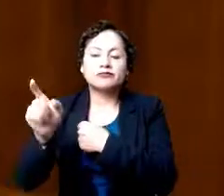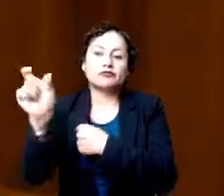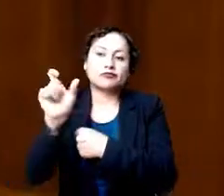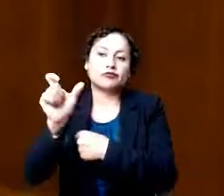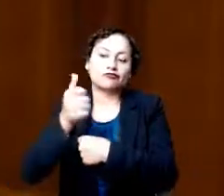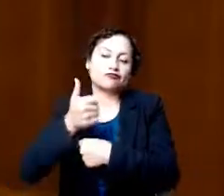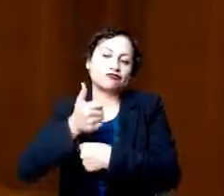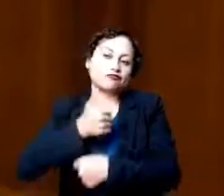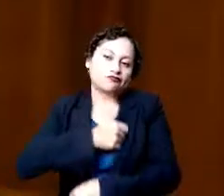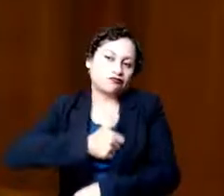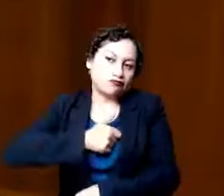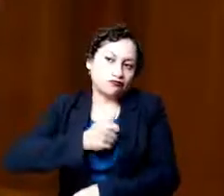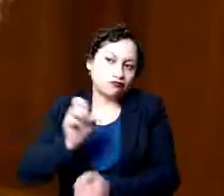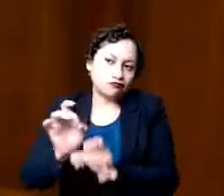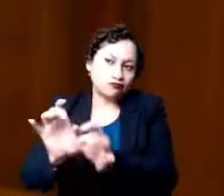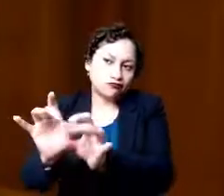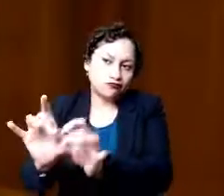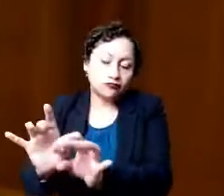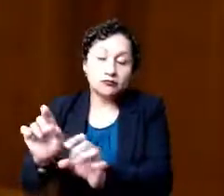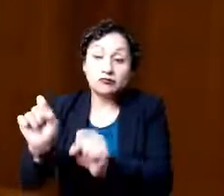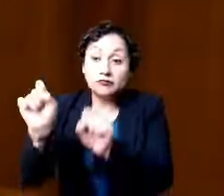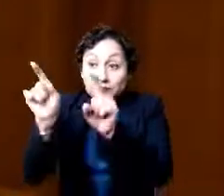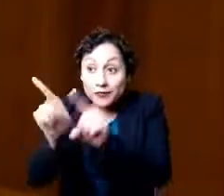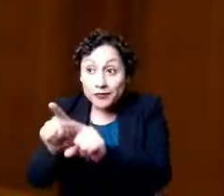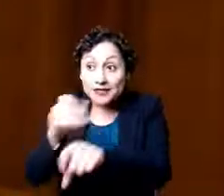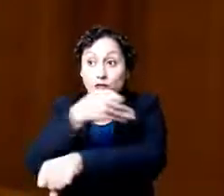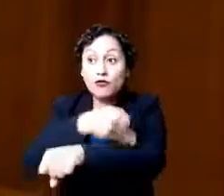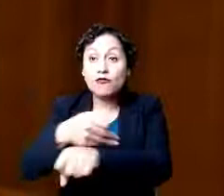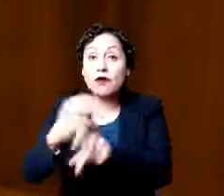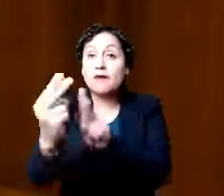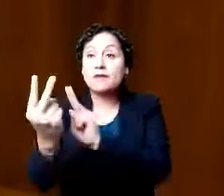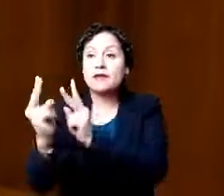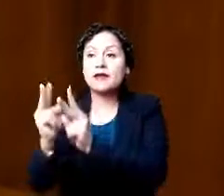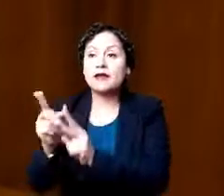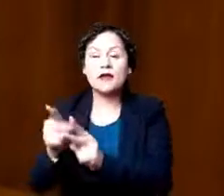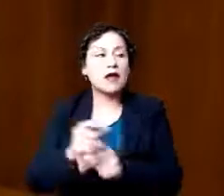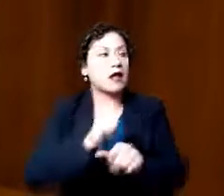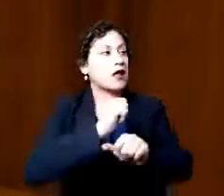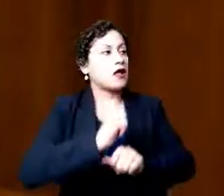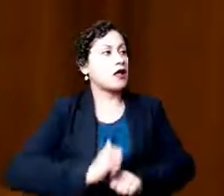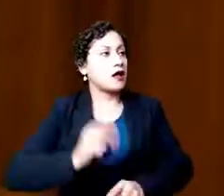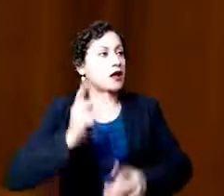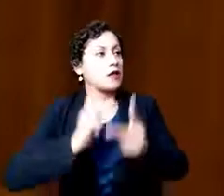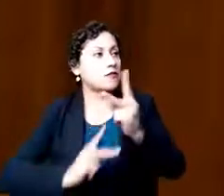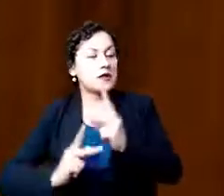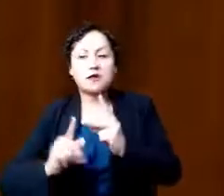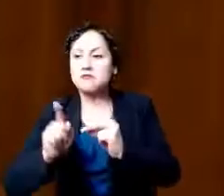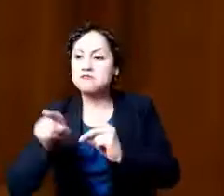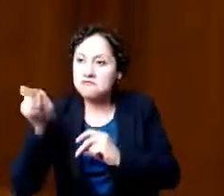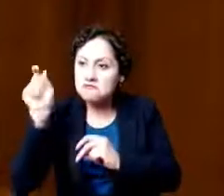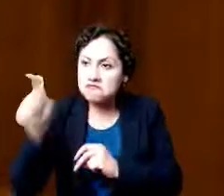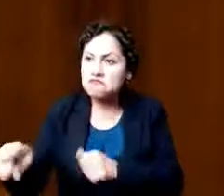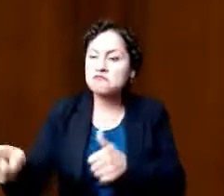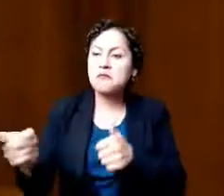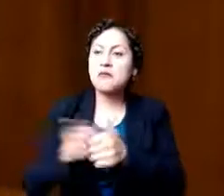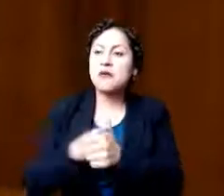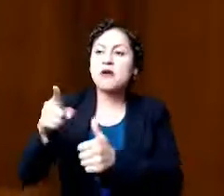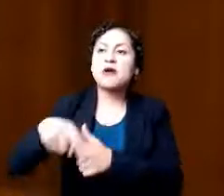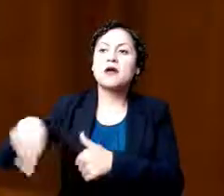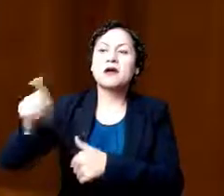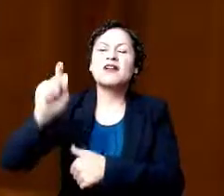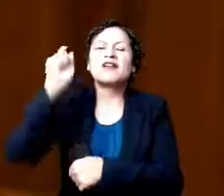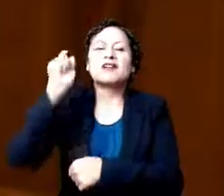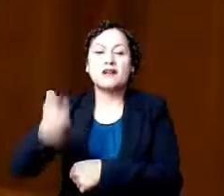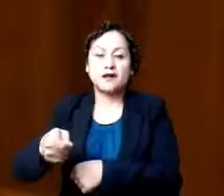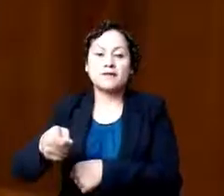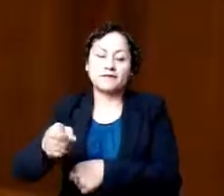así. Y los propios vecinos han sido quienes llegan incluso antes que la autoridad, lo cual habla de que efectivamente bajo el programa Vive